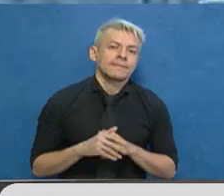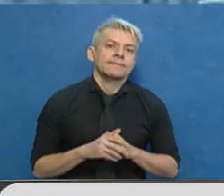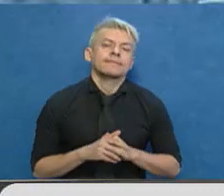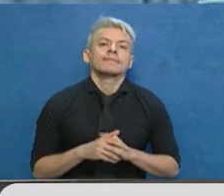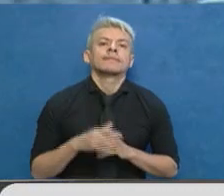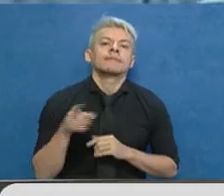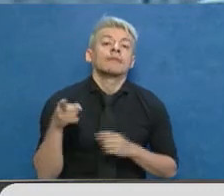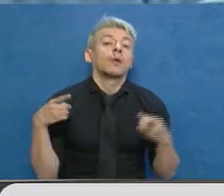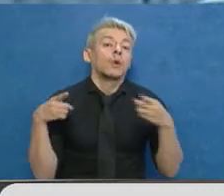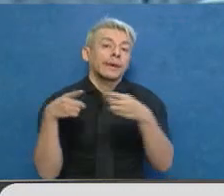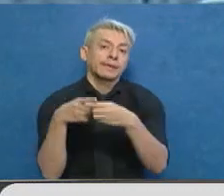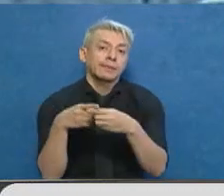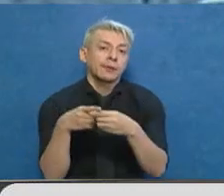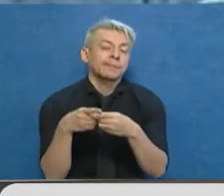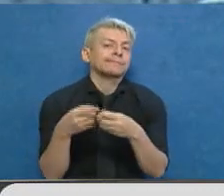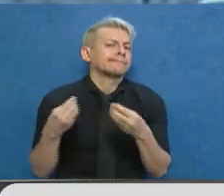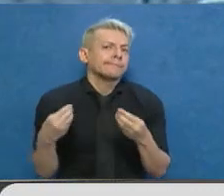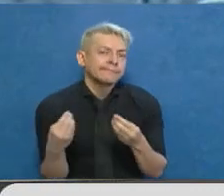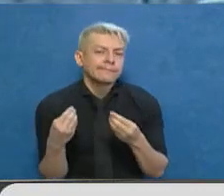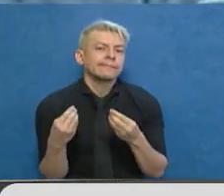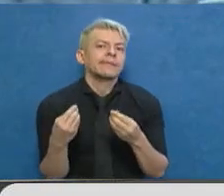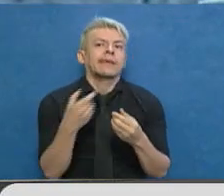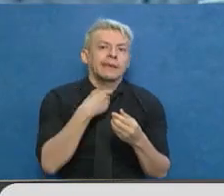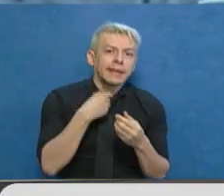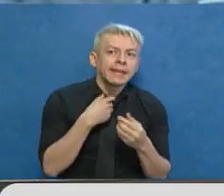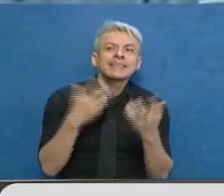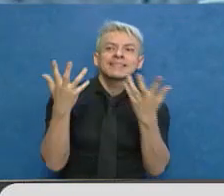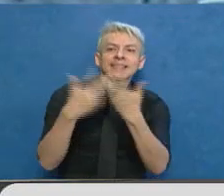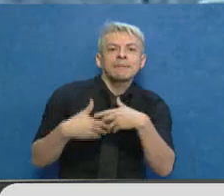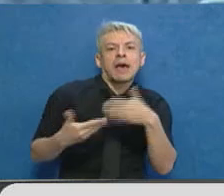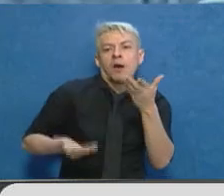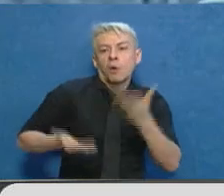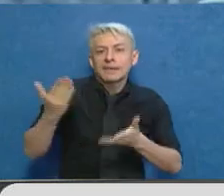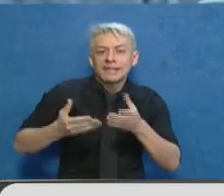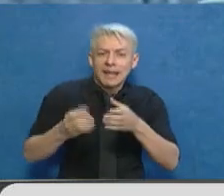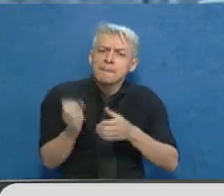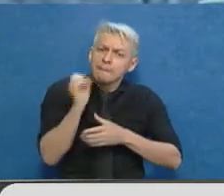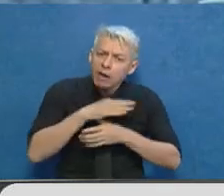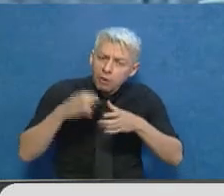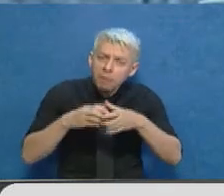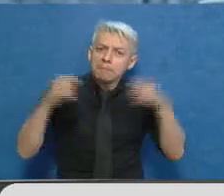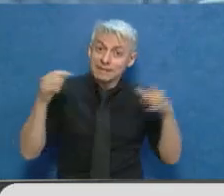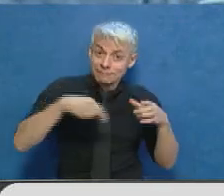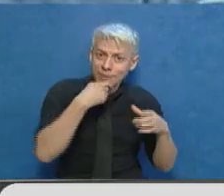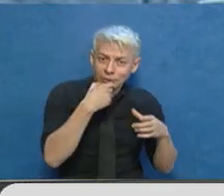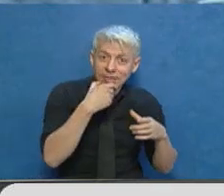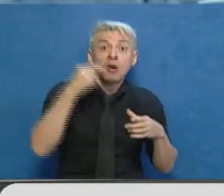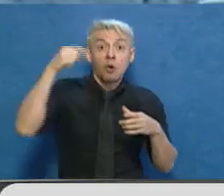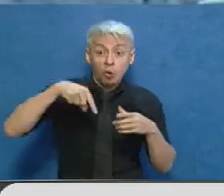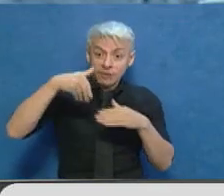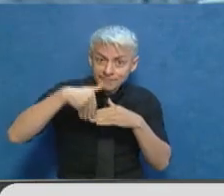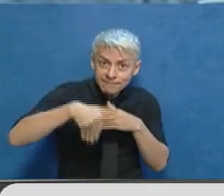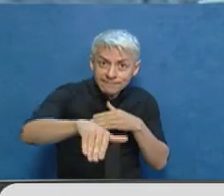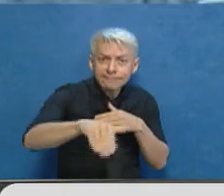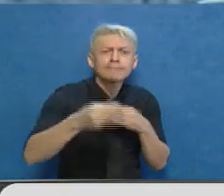Con el objetivo de poder ampliar y optimizar el sistema judicial en la provincia de Mendoza, a partir de hoy Mendoza